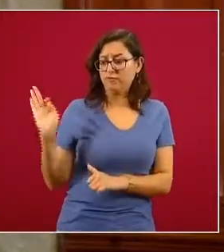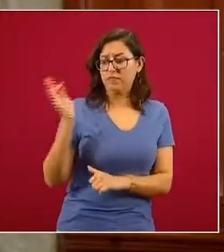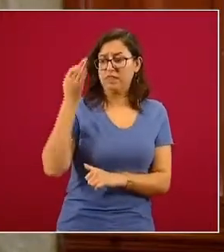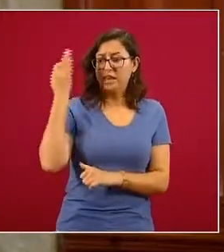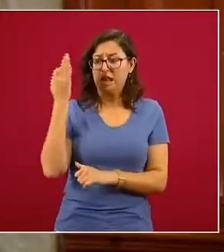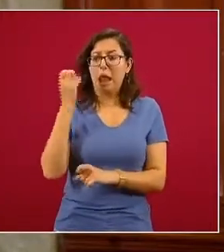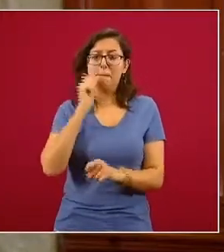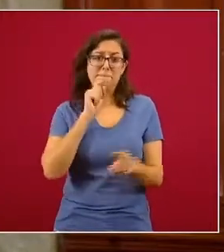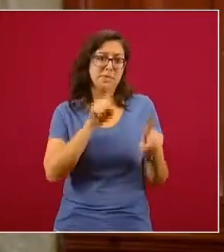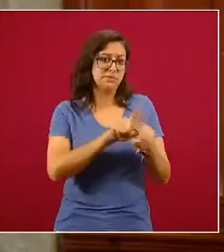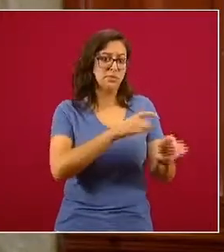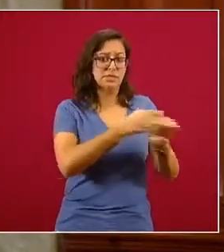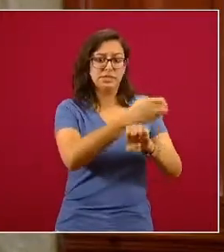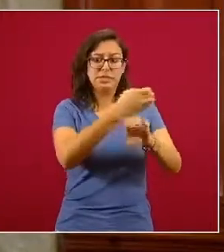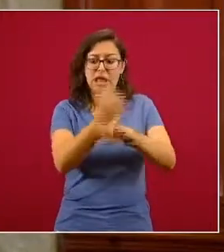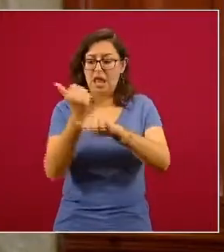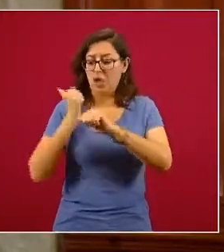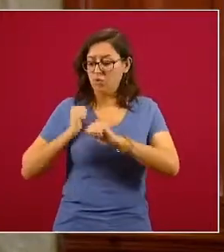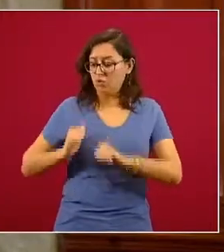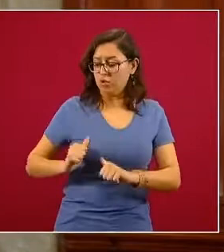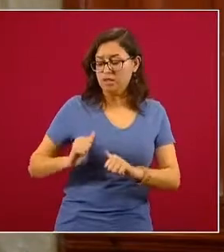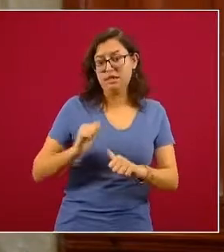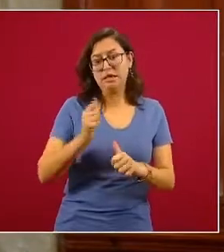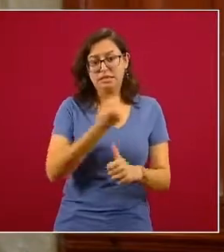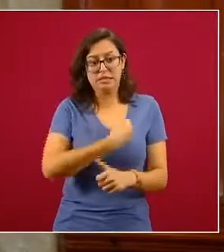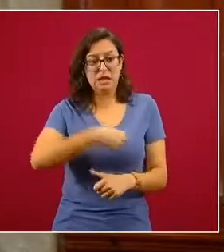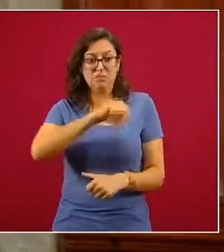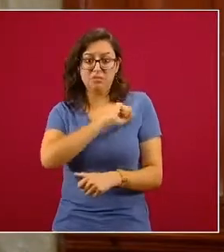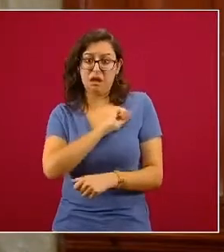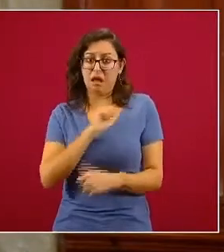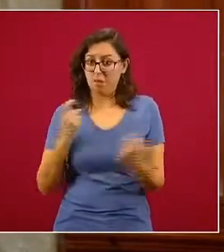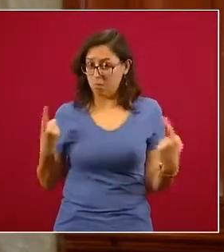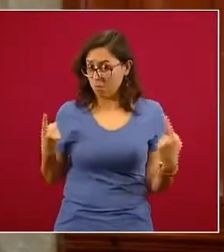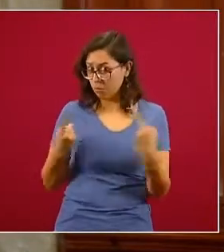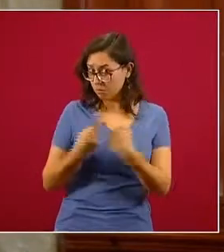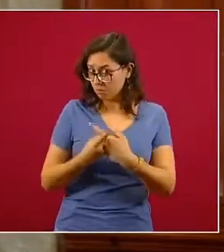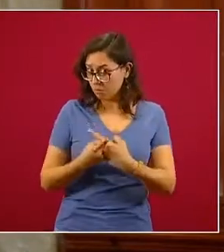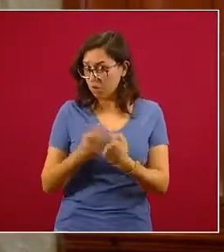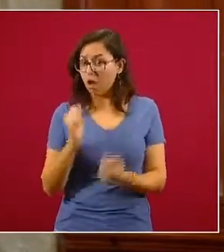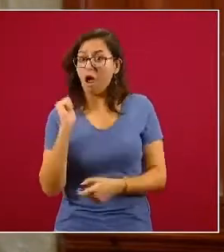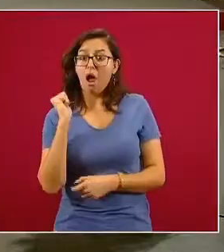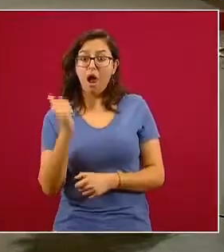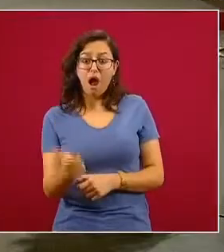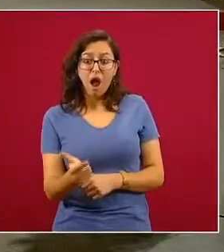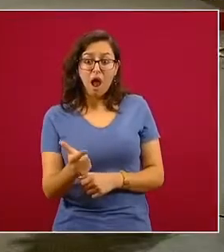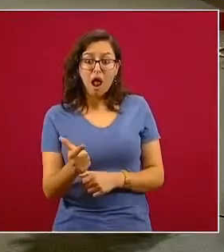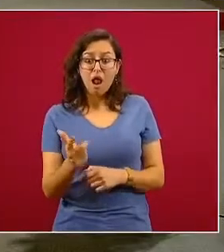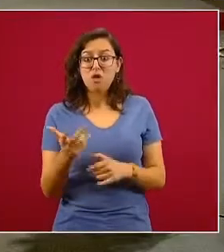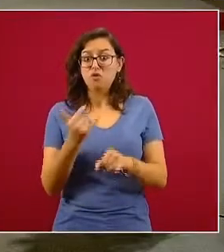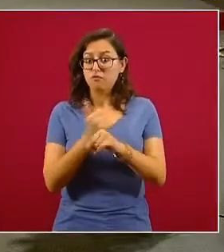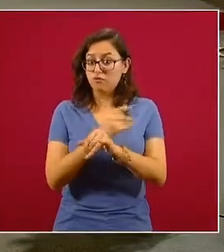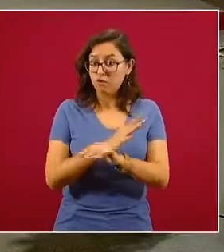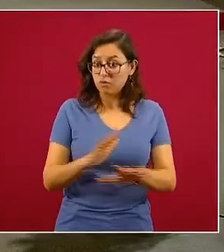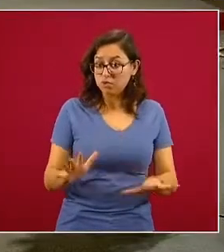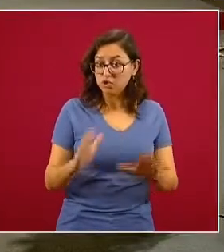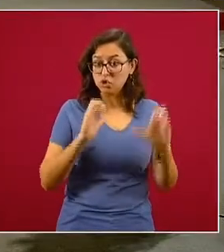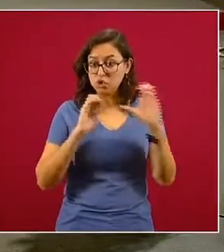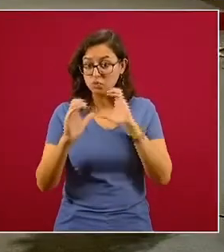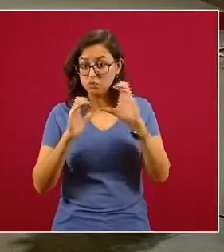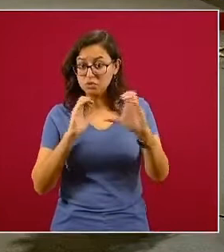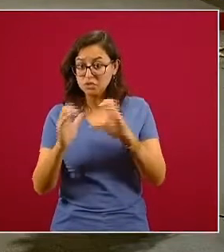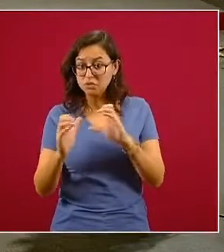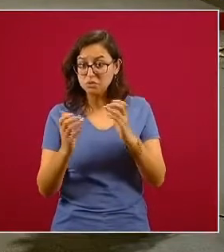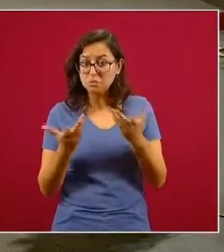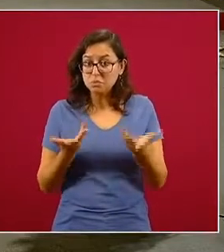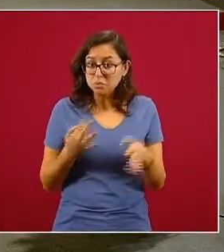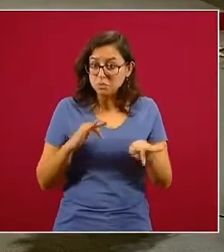autoridades sanitarias, ha identificado una diferenciación entre no sé, la calidad de información, comunicación,